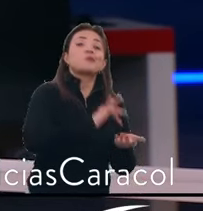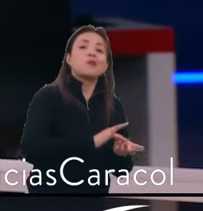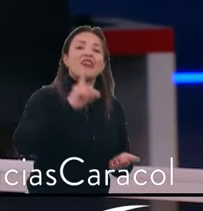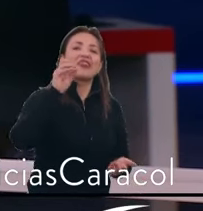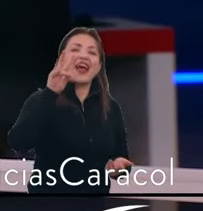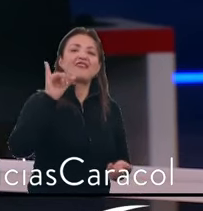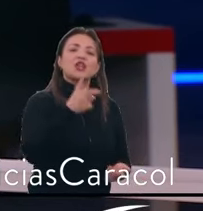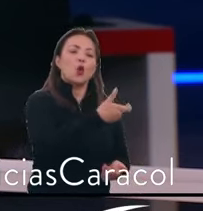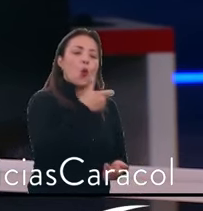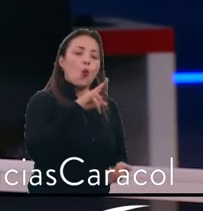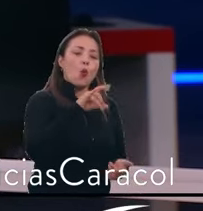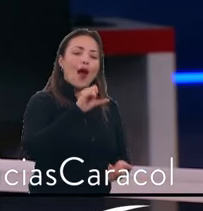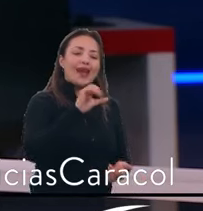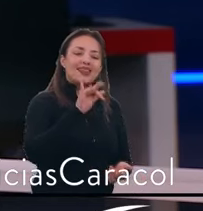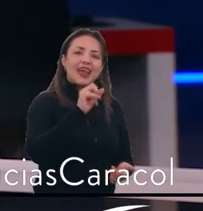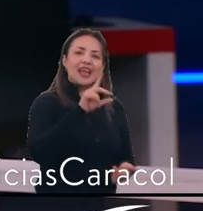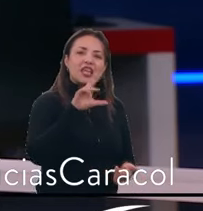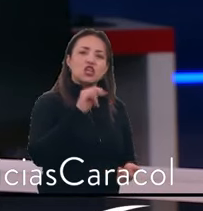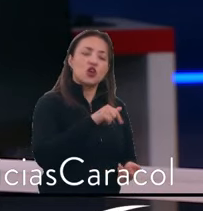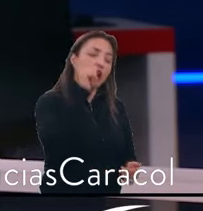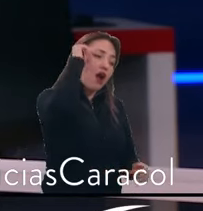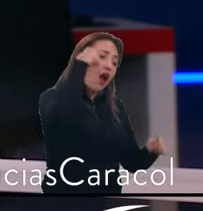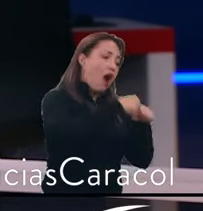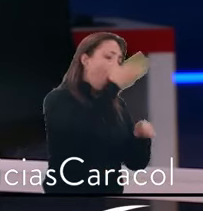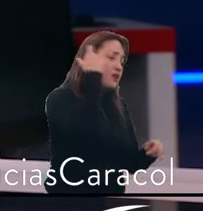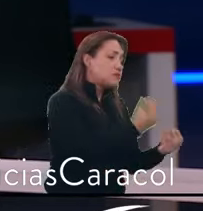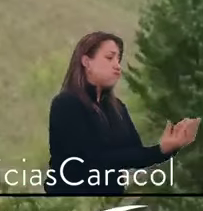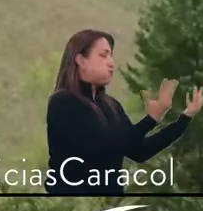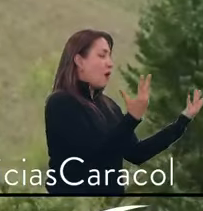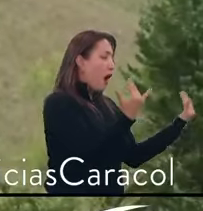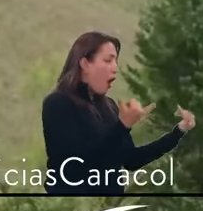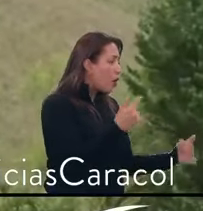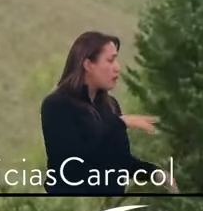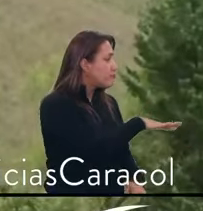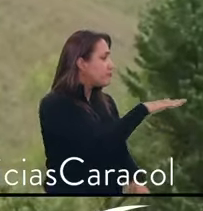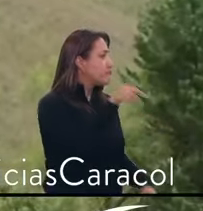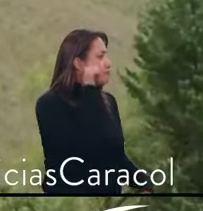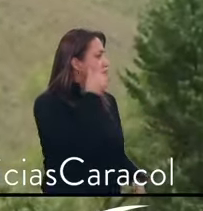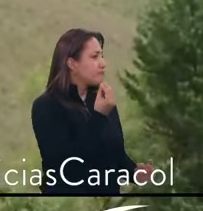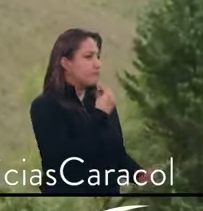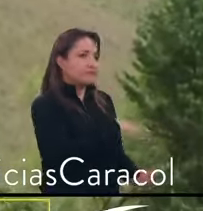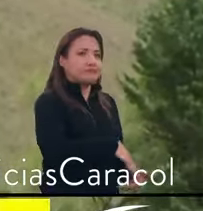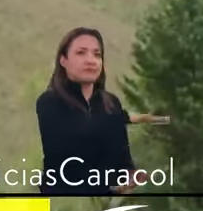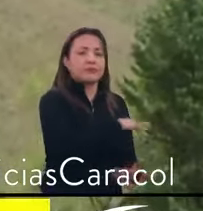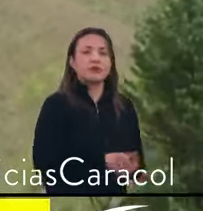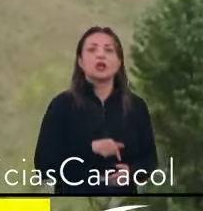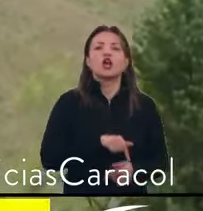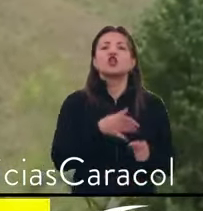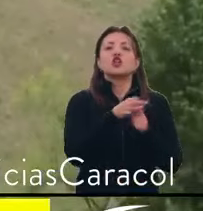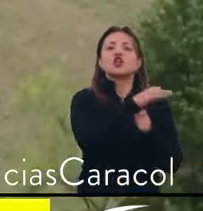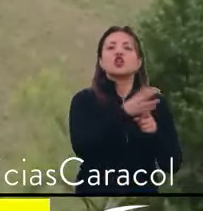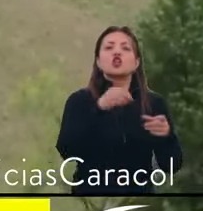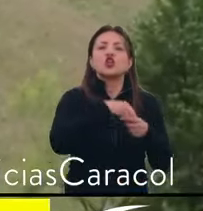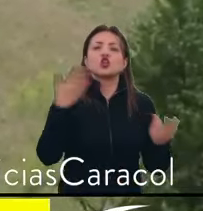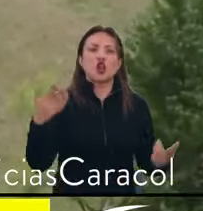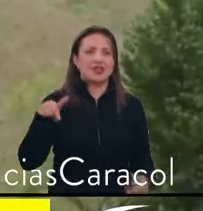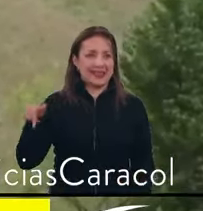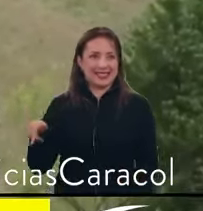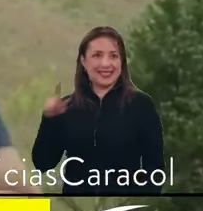el que solo queda el recuerdo de las grandes cosechas. En los municipios de Imués, Guaitarilla y en toda esta